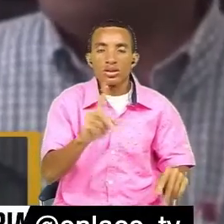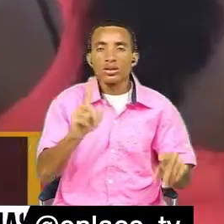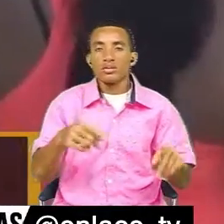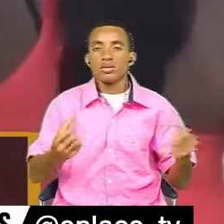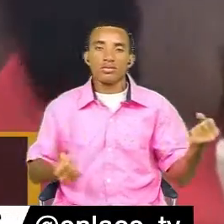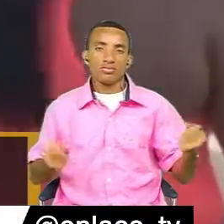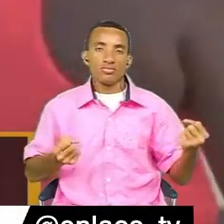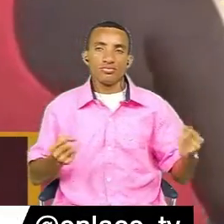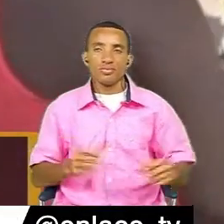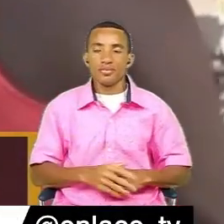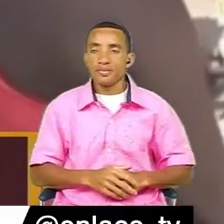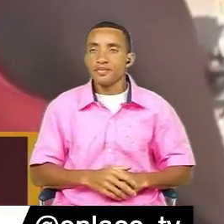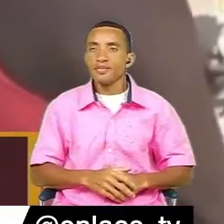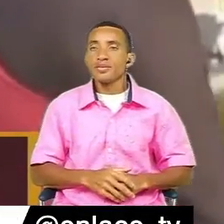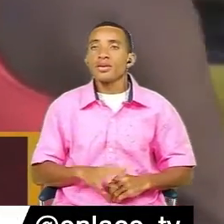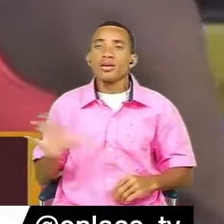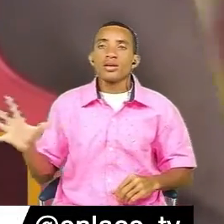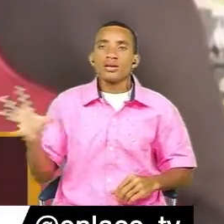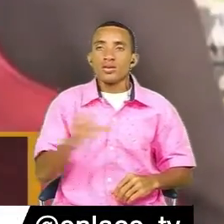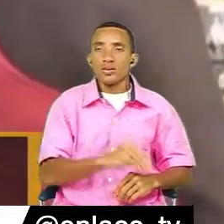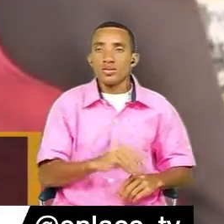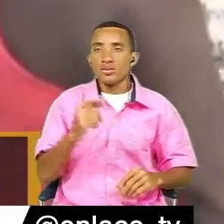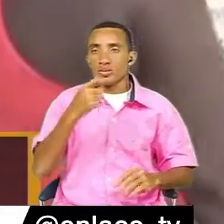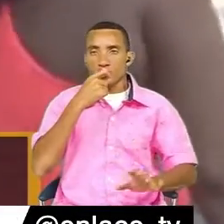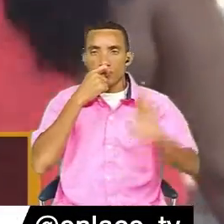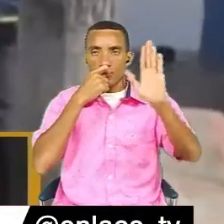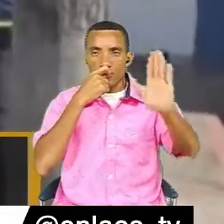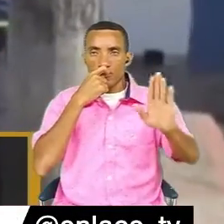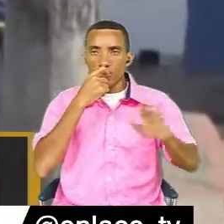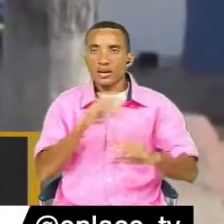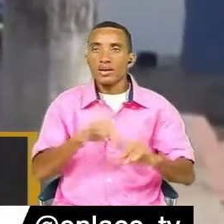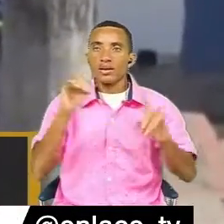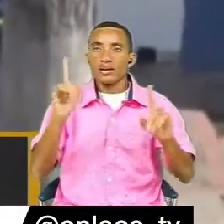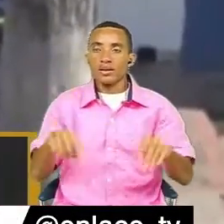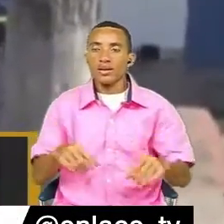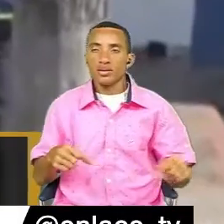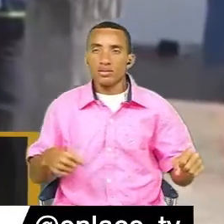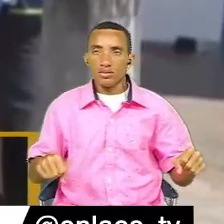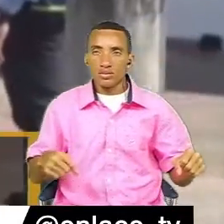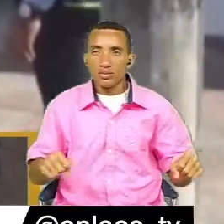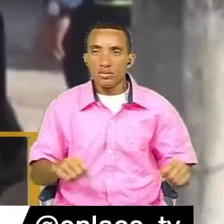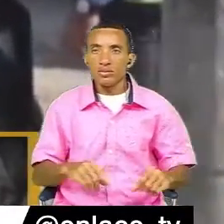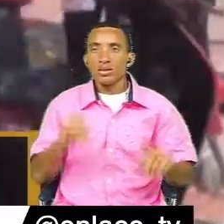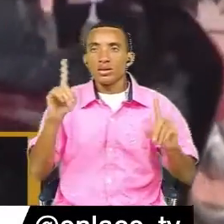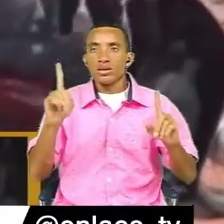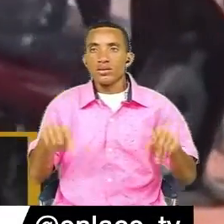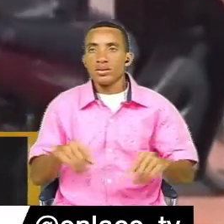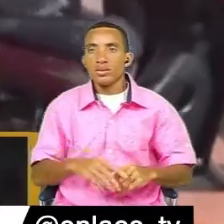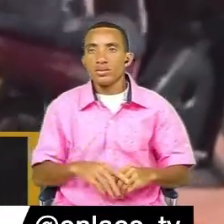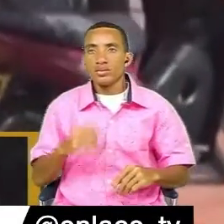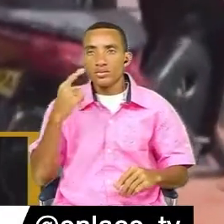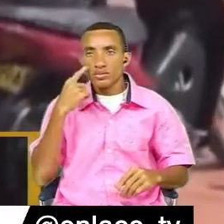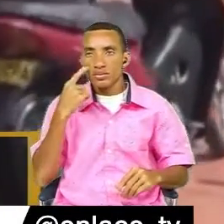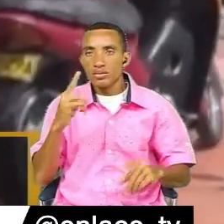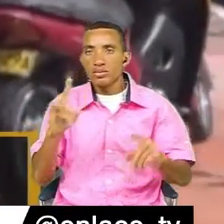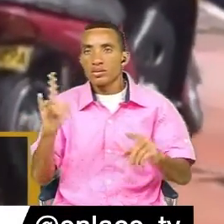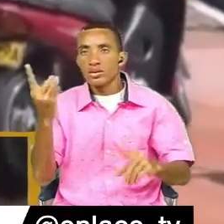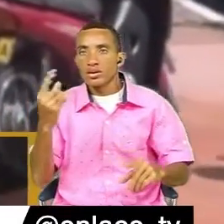general. Ciudadanos confrontan a las autoridades de tránsito, pero cada inmovilización de un vehículo no se realiza sin haber presentado